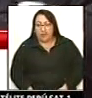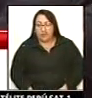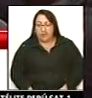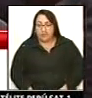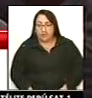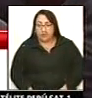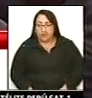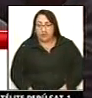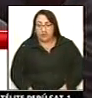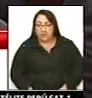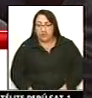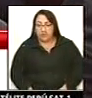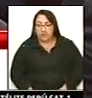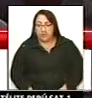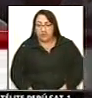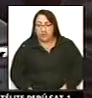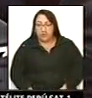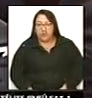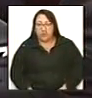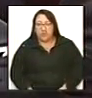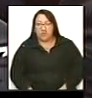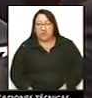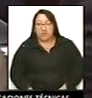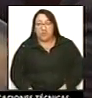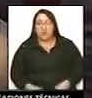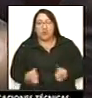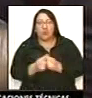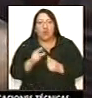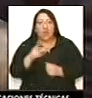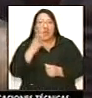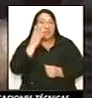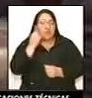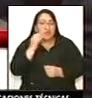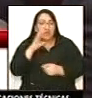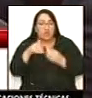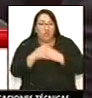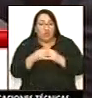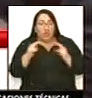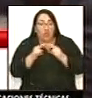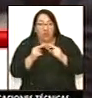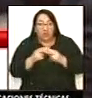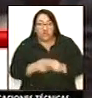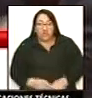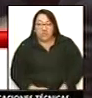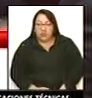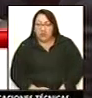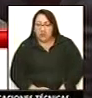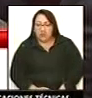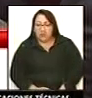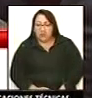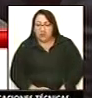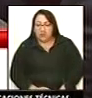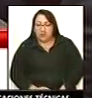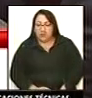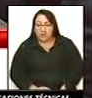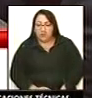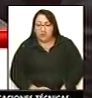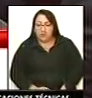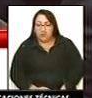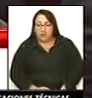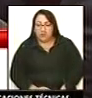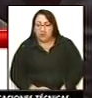con la experiencia, con el conocimiento y la idoneidad